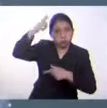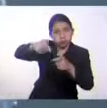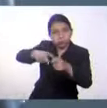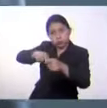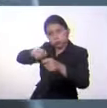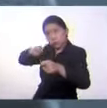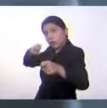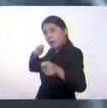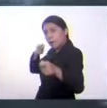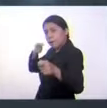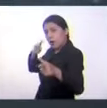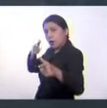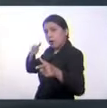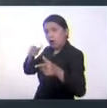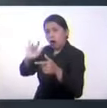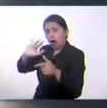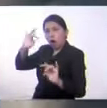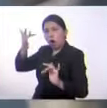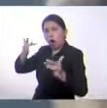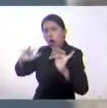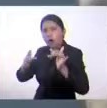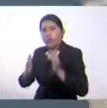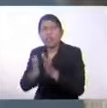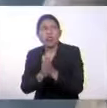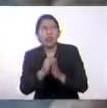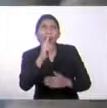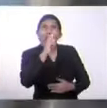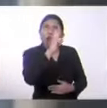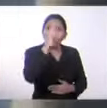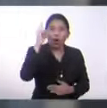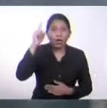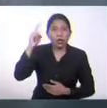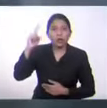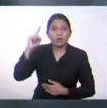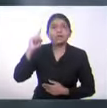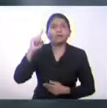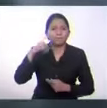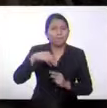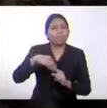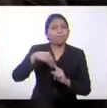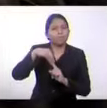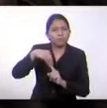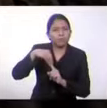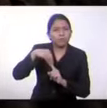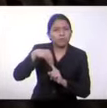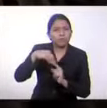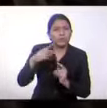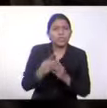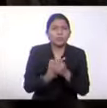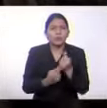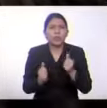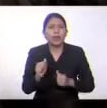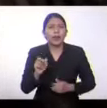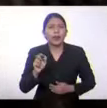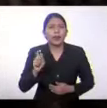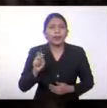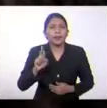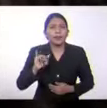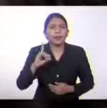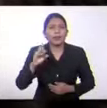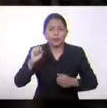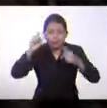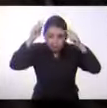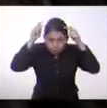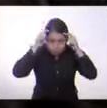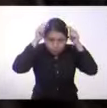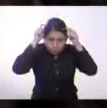cetro de oro. Conjuró a los acayos todos, y especialmente a ambos Átridas, príncipes de pueblos.